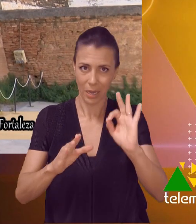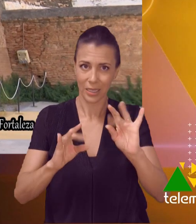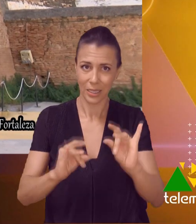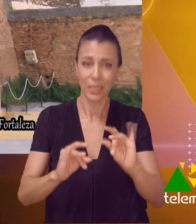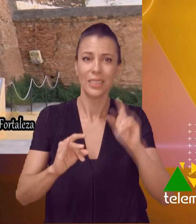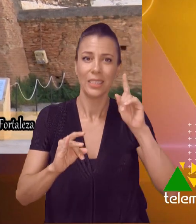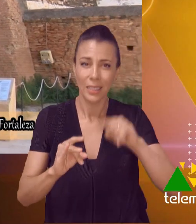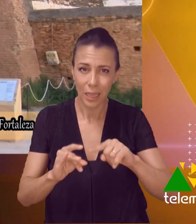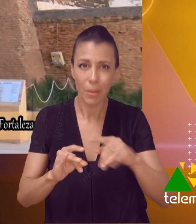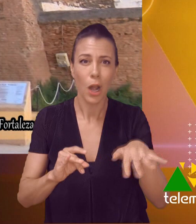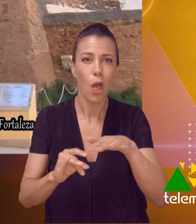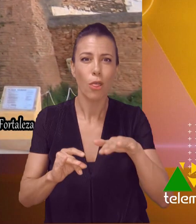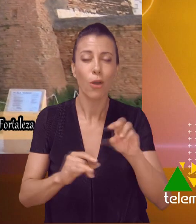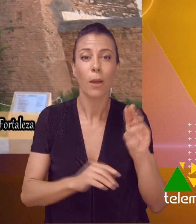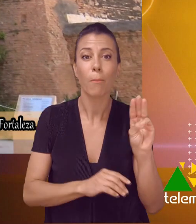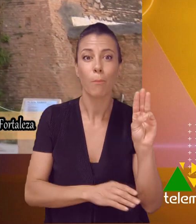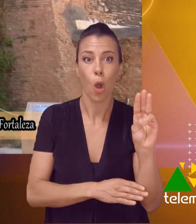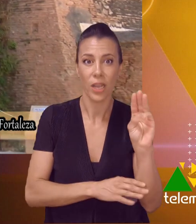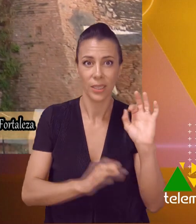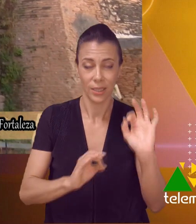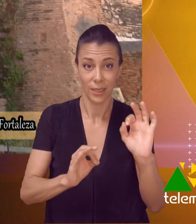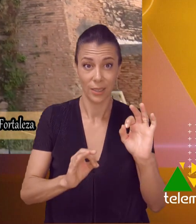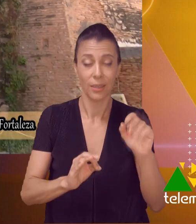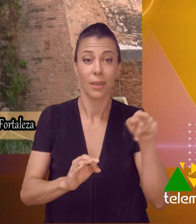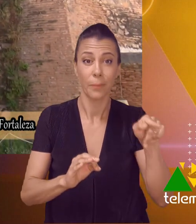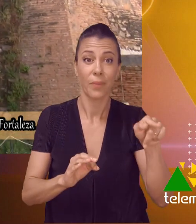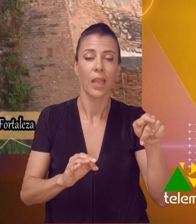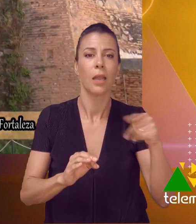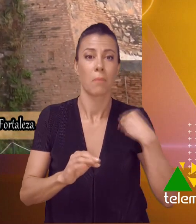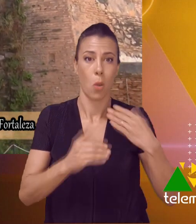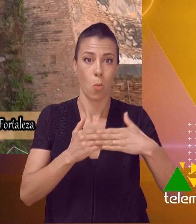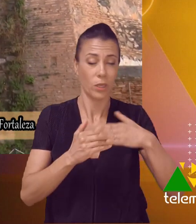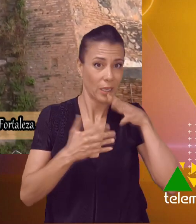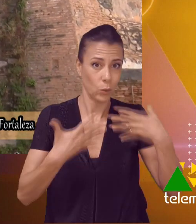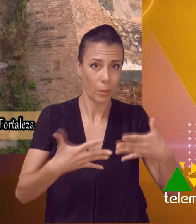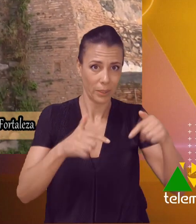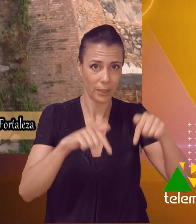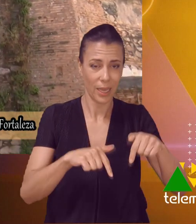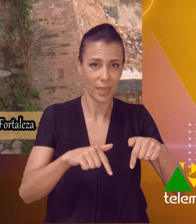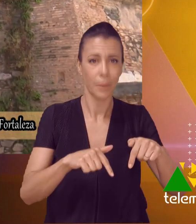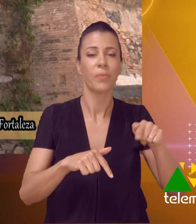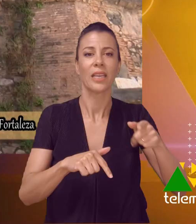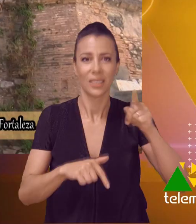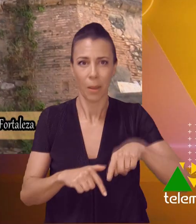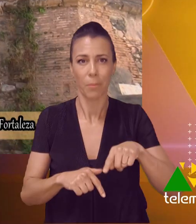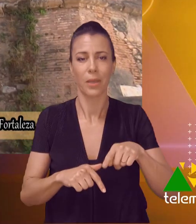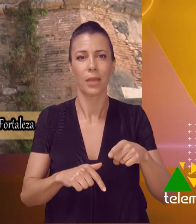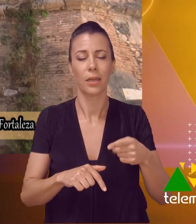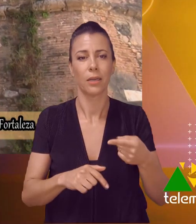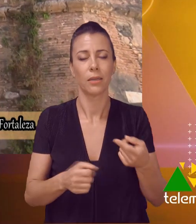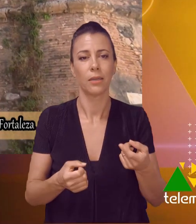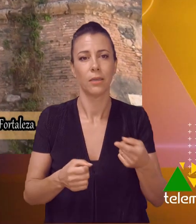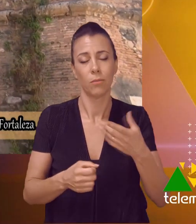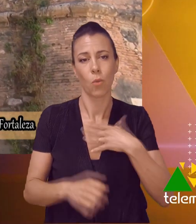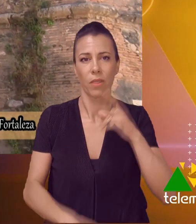el hastial de poniente, en la cabecera de la iglesia, que es esta puerta que tenemos hoy aquí, que también, como